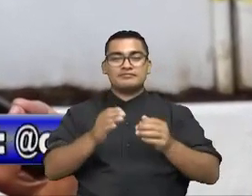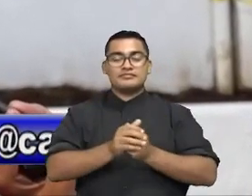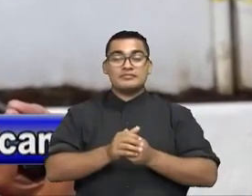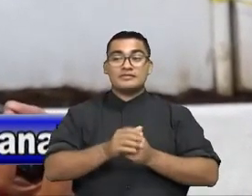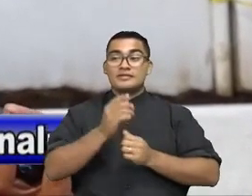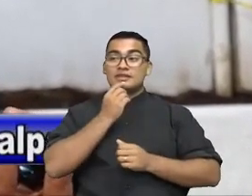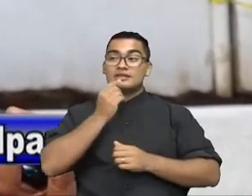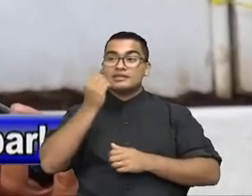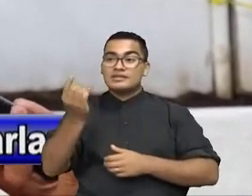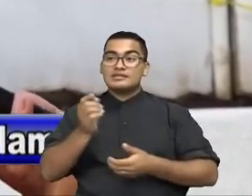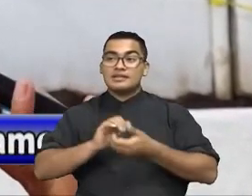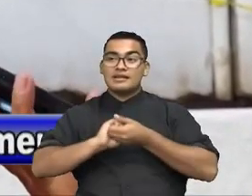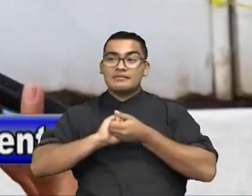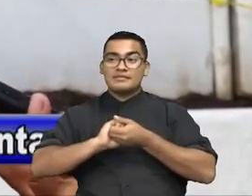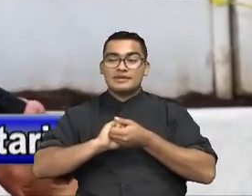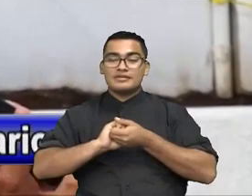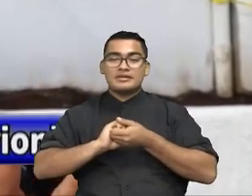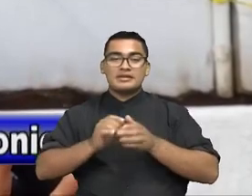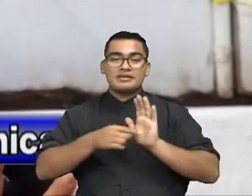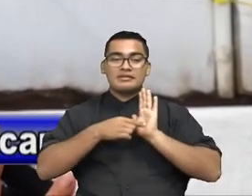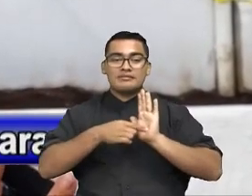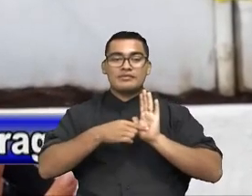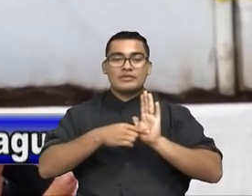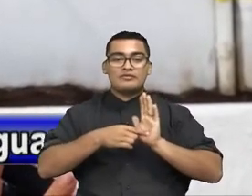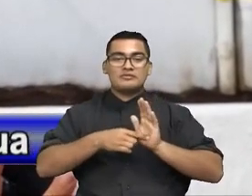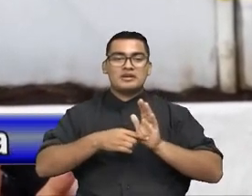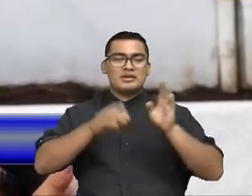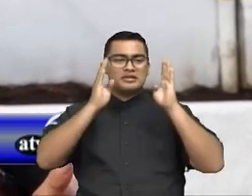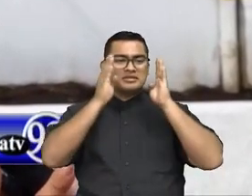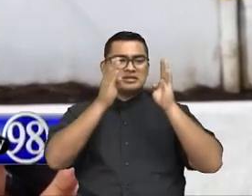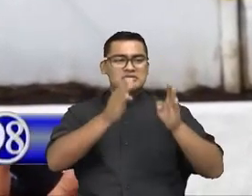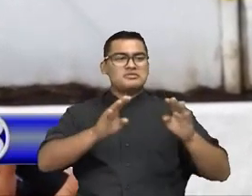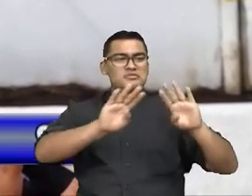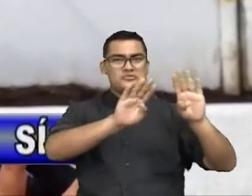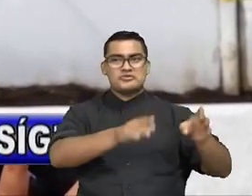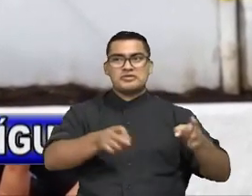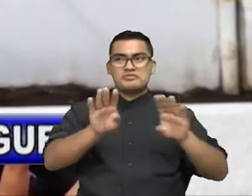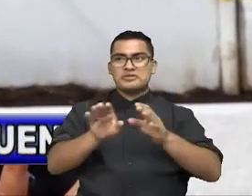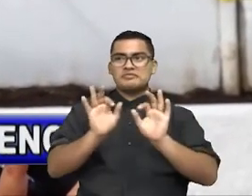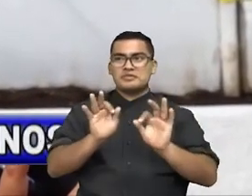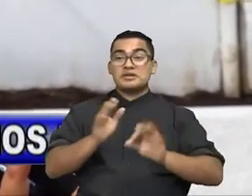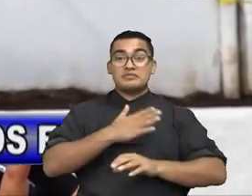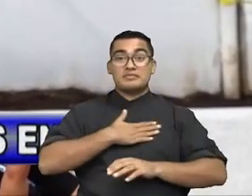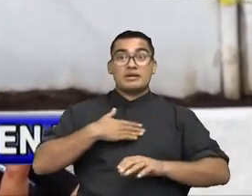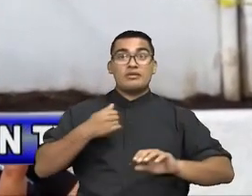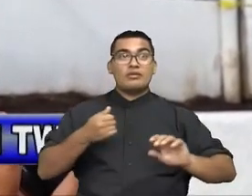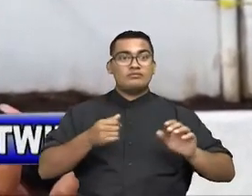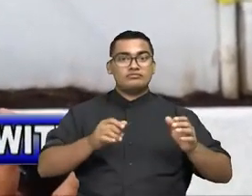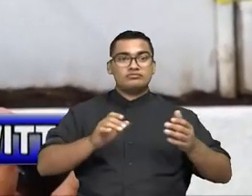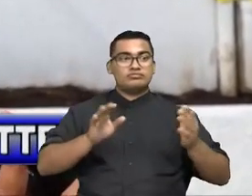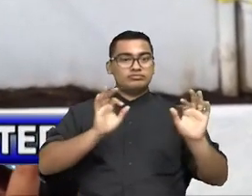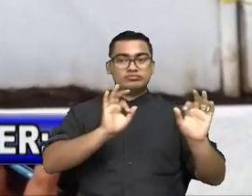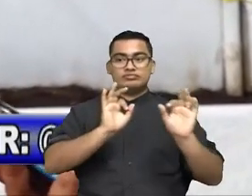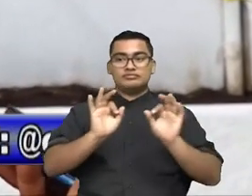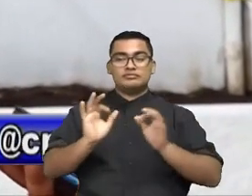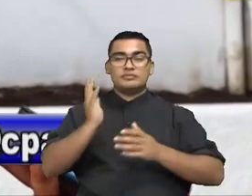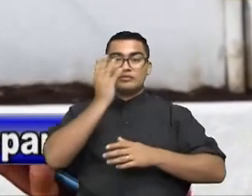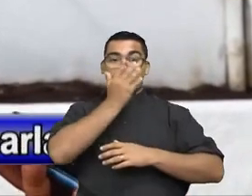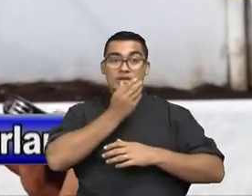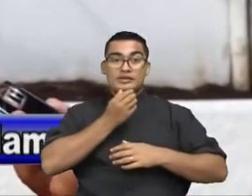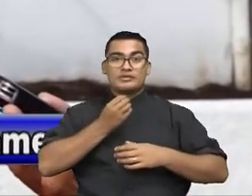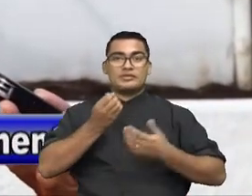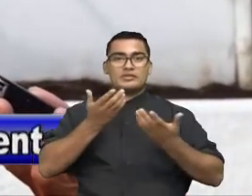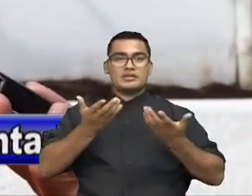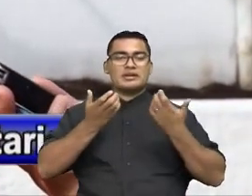los compañeros que, por ejemplo, el ambiente de atención a la mujer mejoró muchísimo, tiene climatización y a seguir profundizando ese